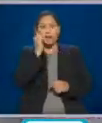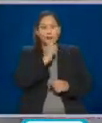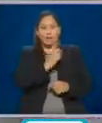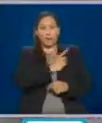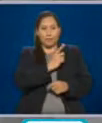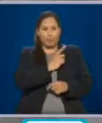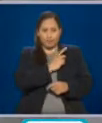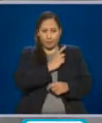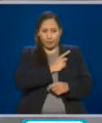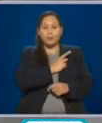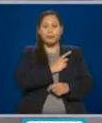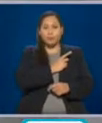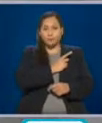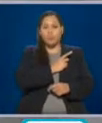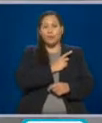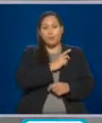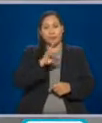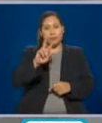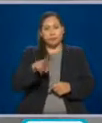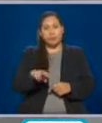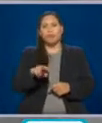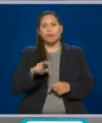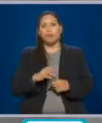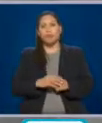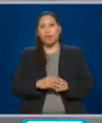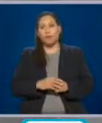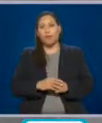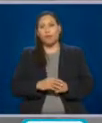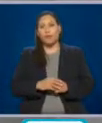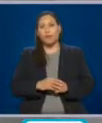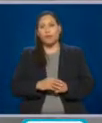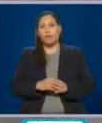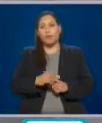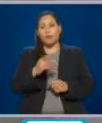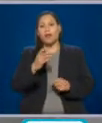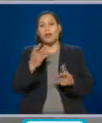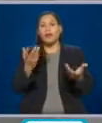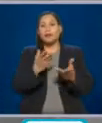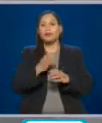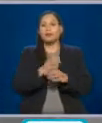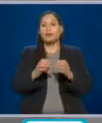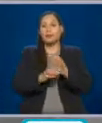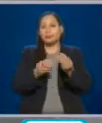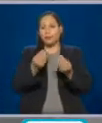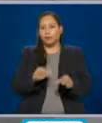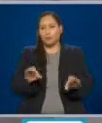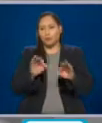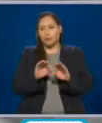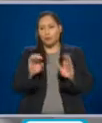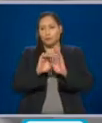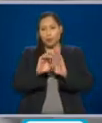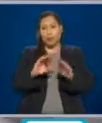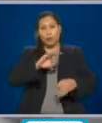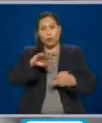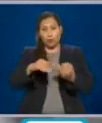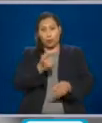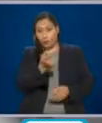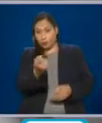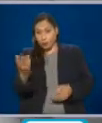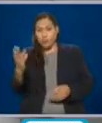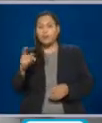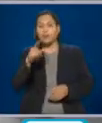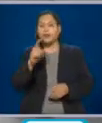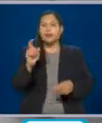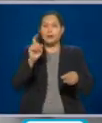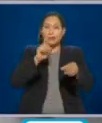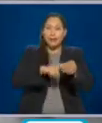solista y la verdad es que hizo cosas muy importantes, como todos ellos, o sea, o casi todos ellos, incursionó también